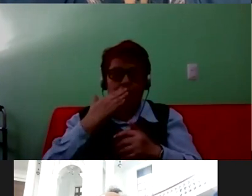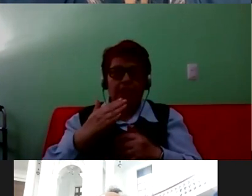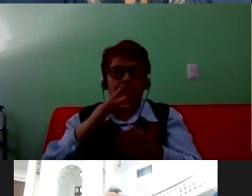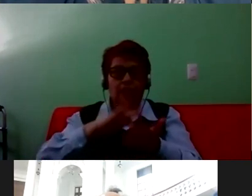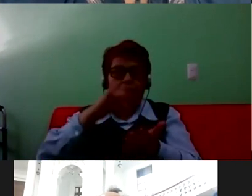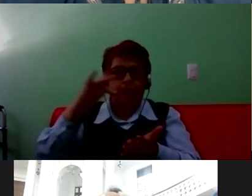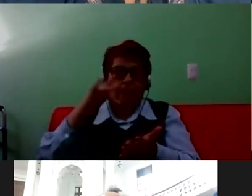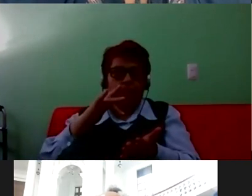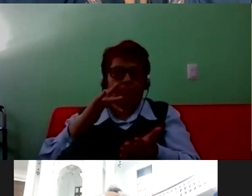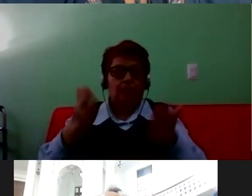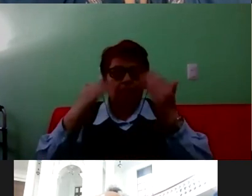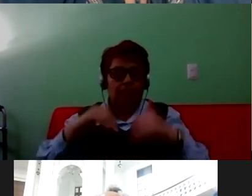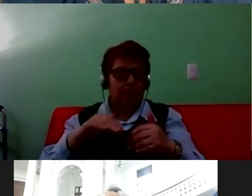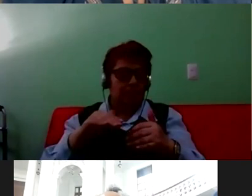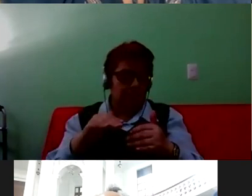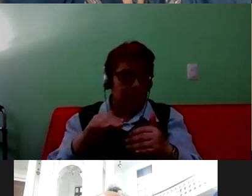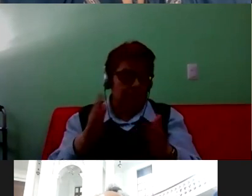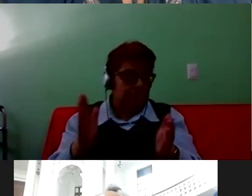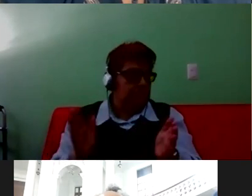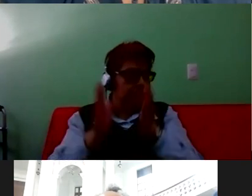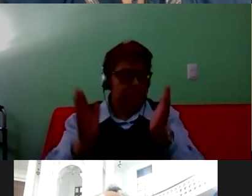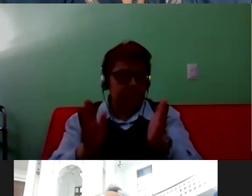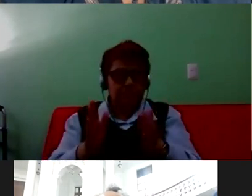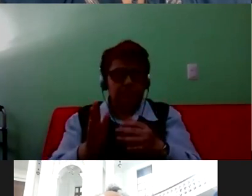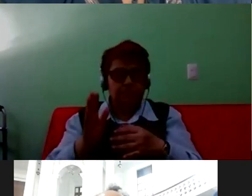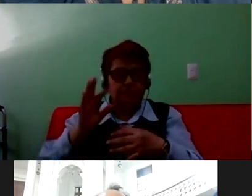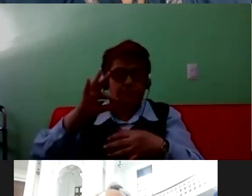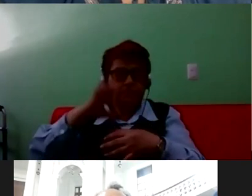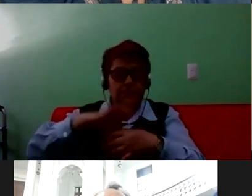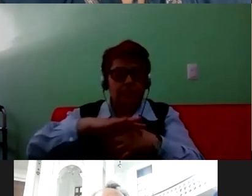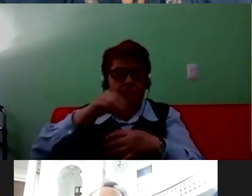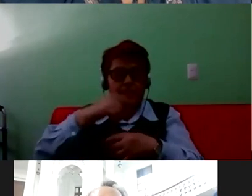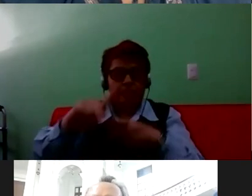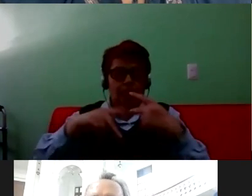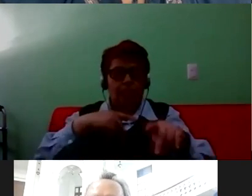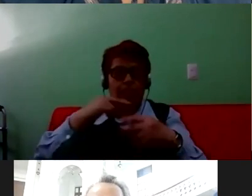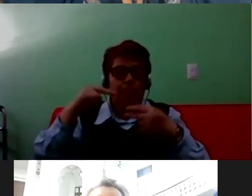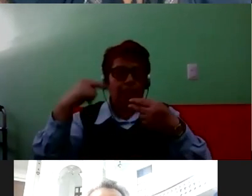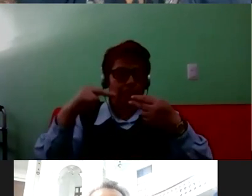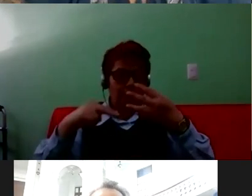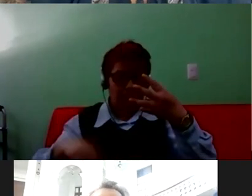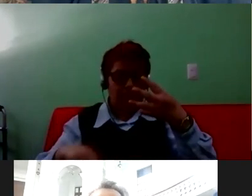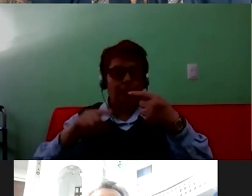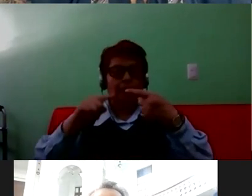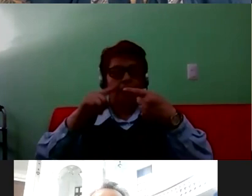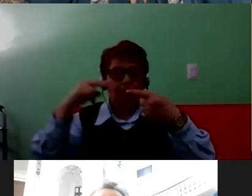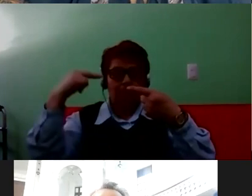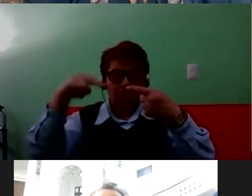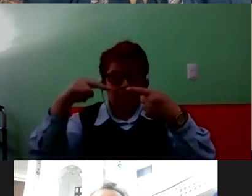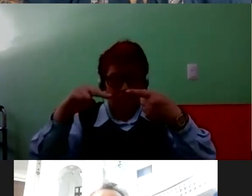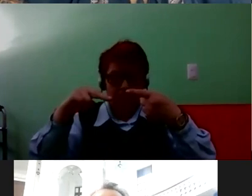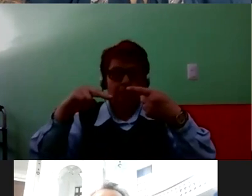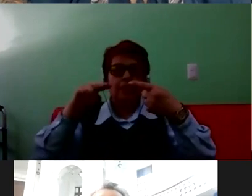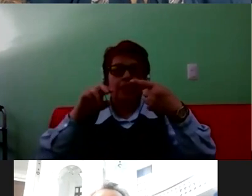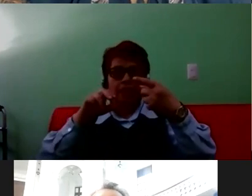gracias. Procederemos a la votación correspondiente por vía nominal. Le vamos a pedir, por